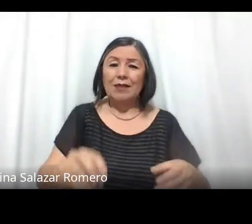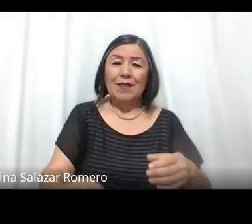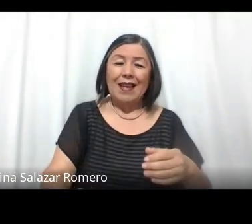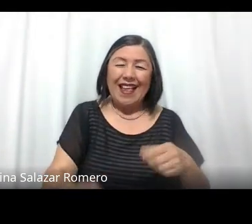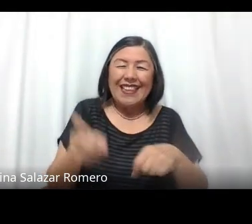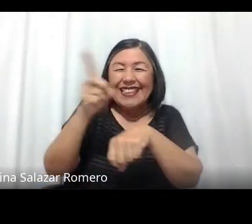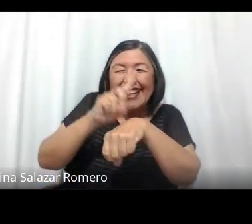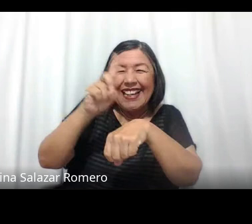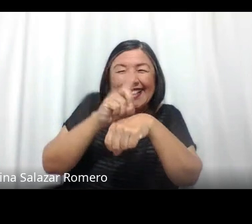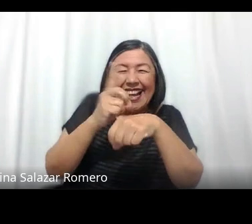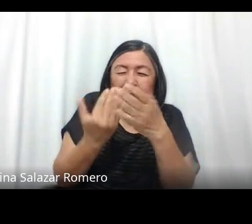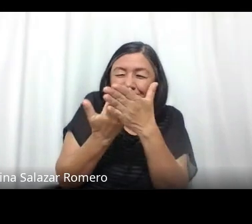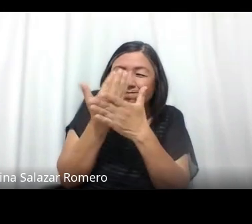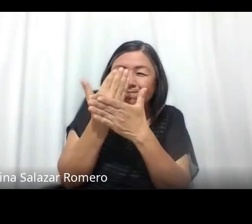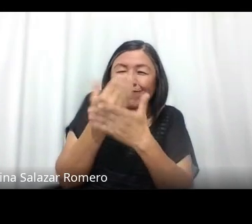sí?